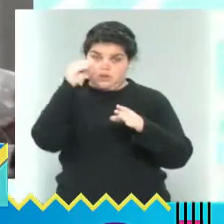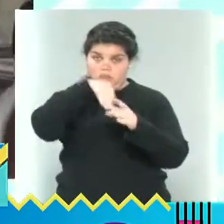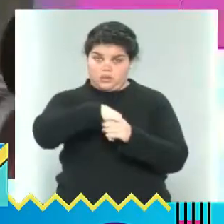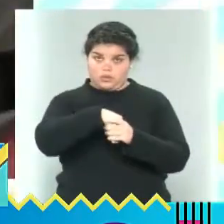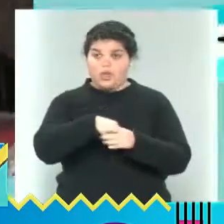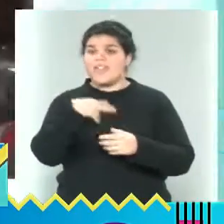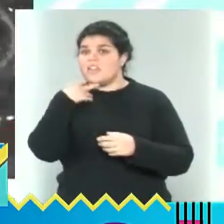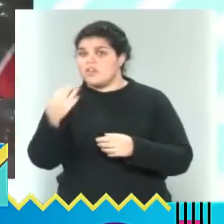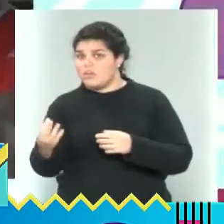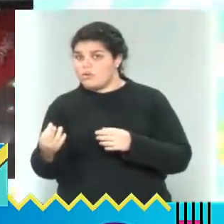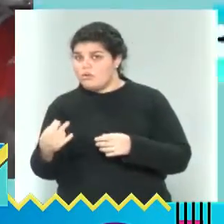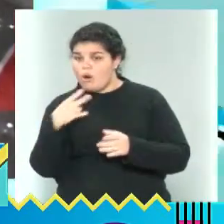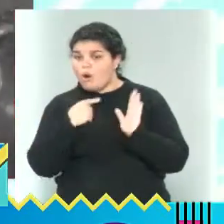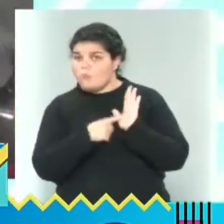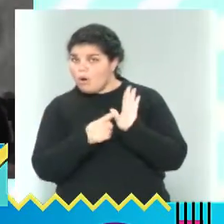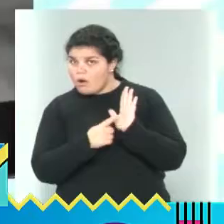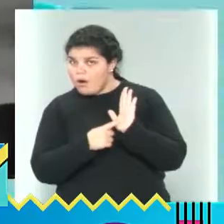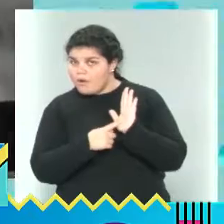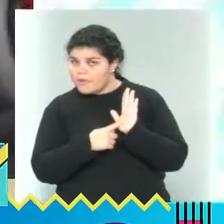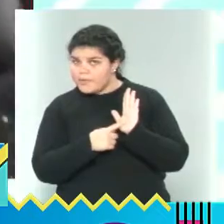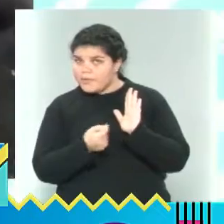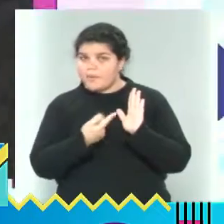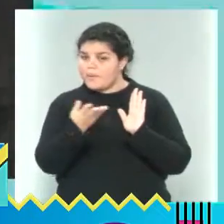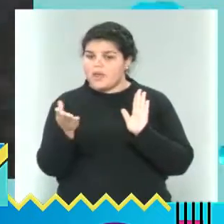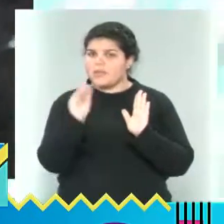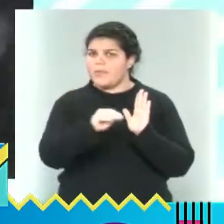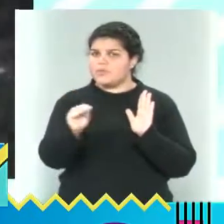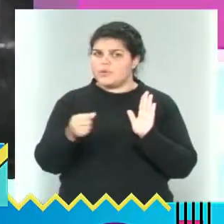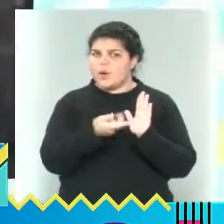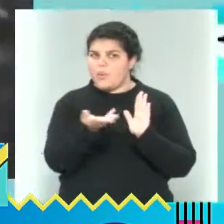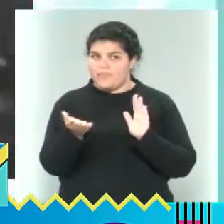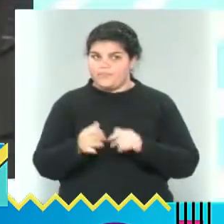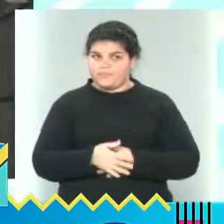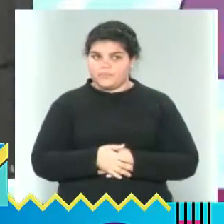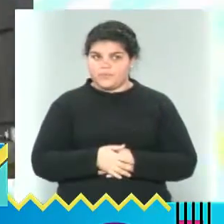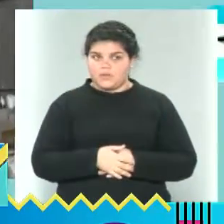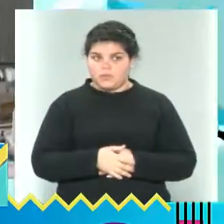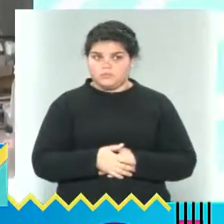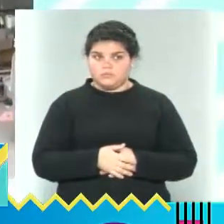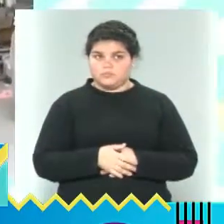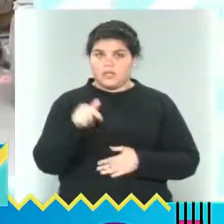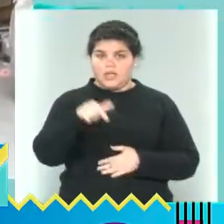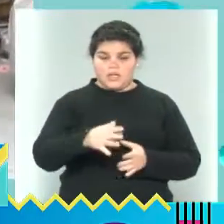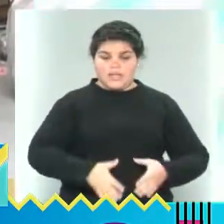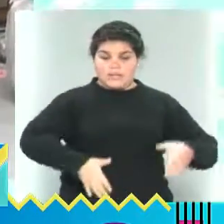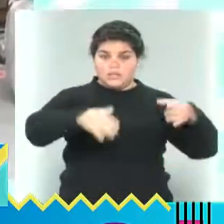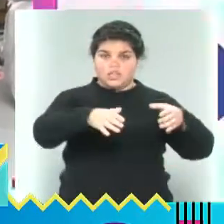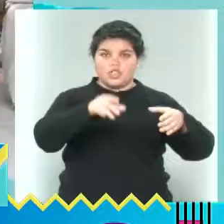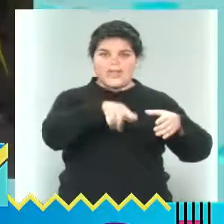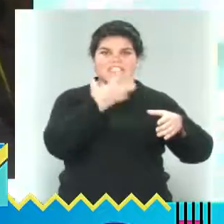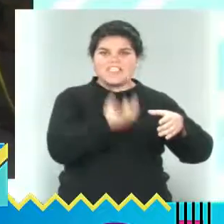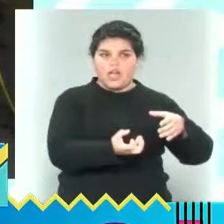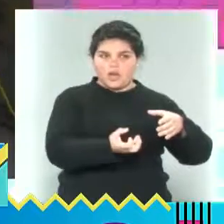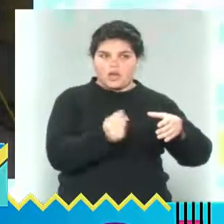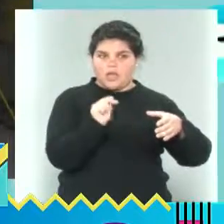mis hijos lo que generamos de basura. Claro. He puesto el tacho de lo seco. Y el tacho